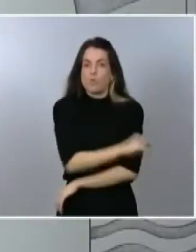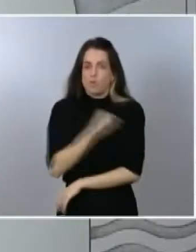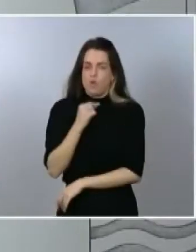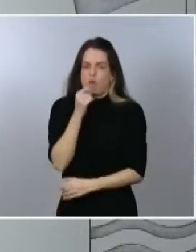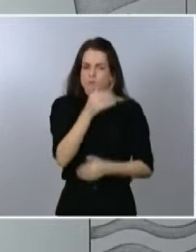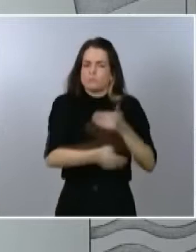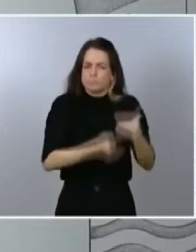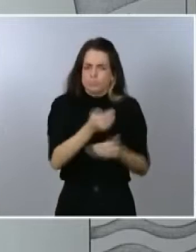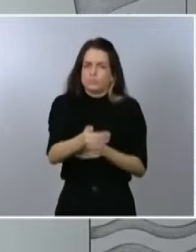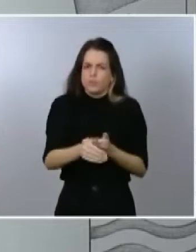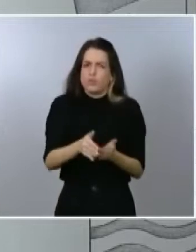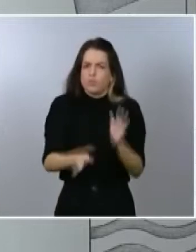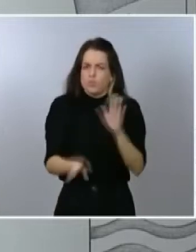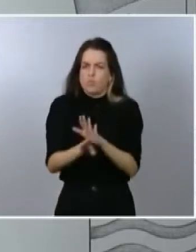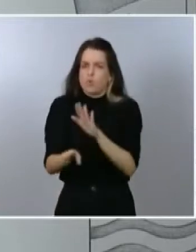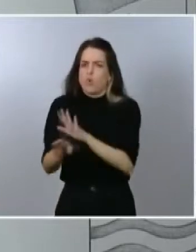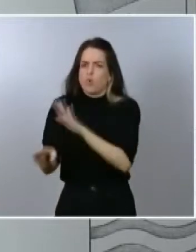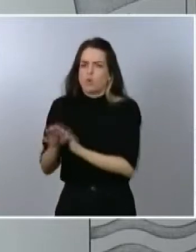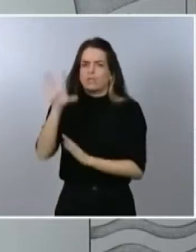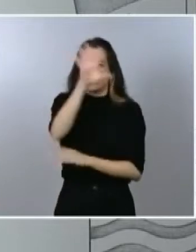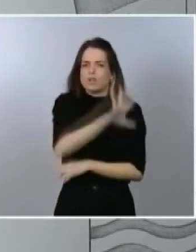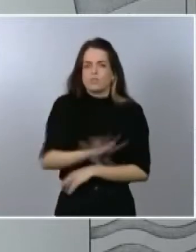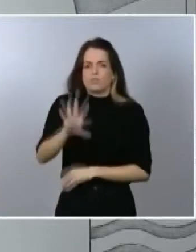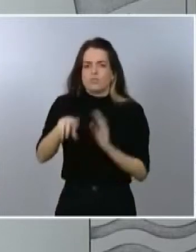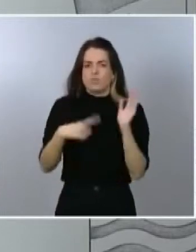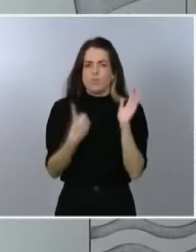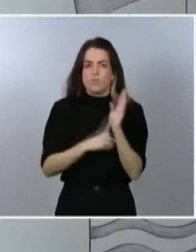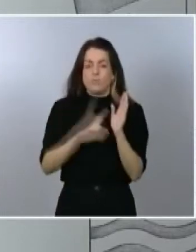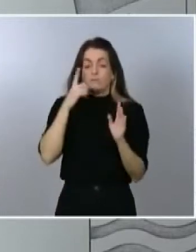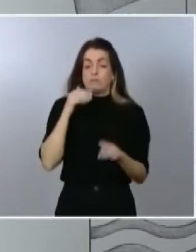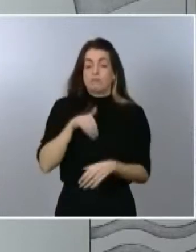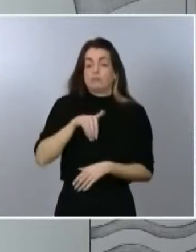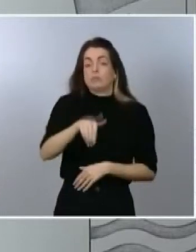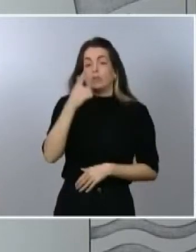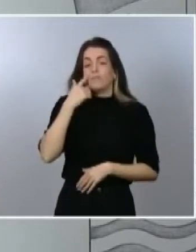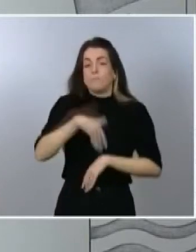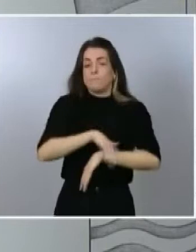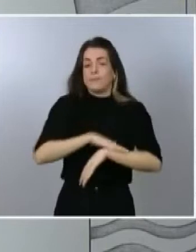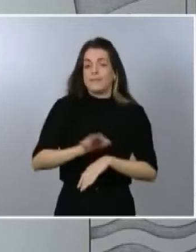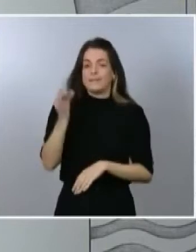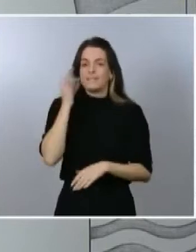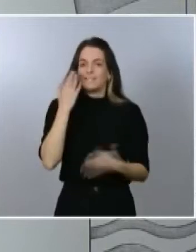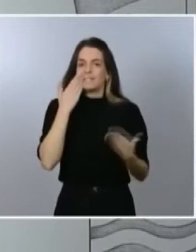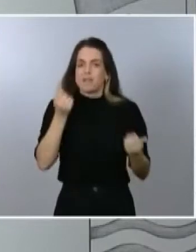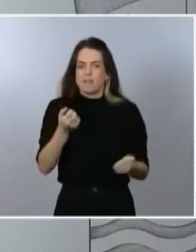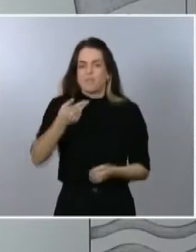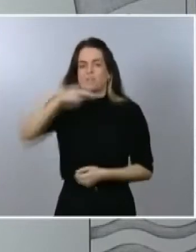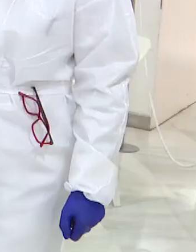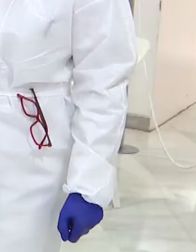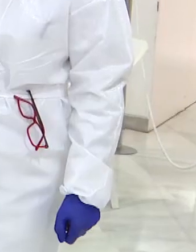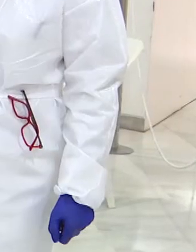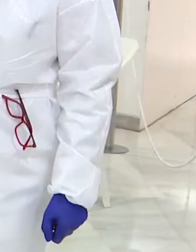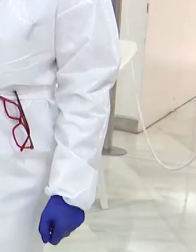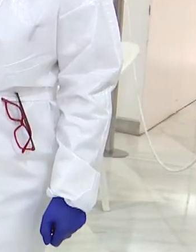largo de todo el territorio, con un horizonte que la ministra de Sanidad también ha vuelto a reafirmar, que en torno al verano